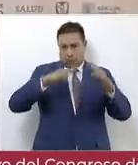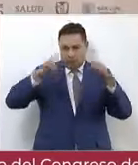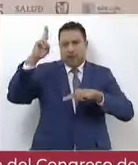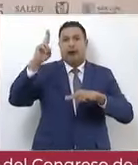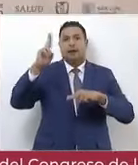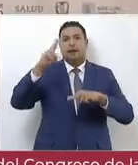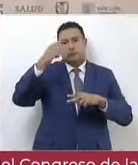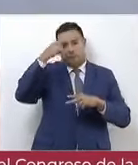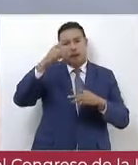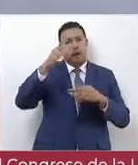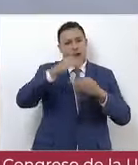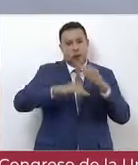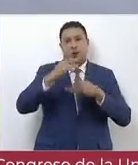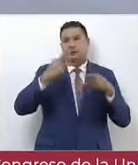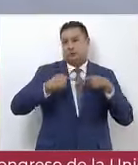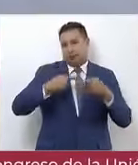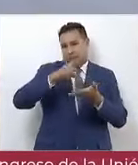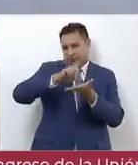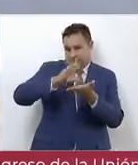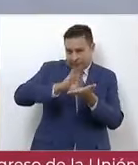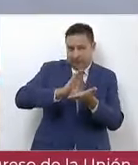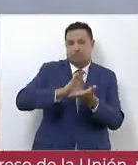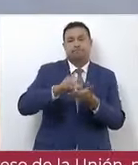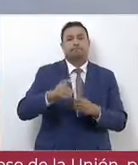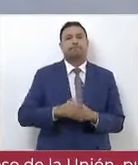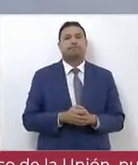pensión a todos los discapacitados.